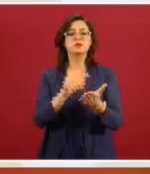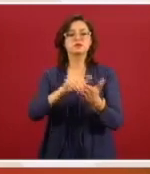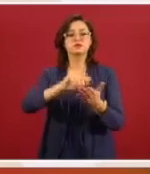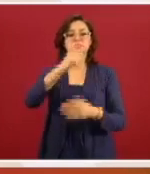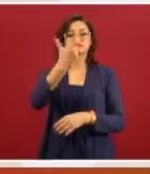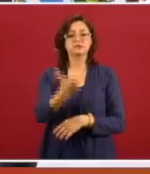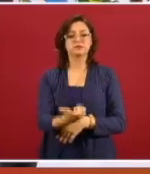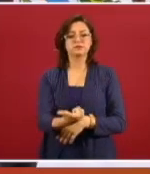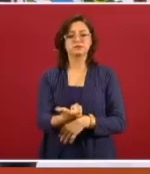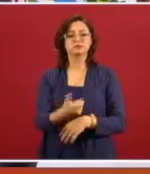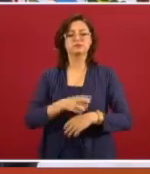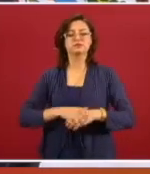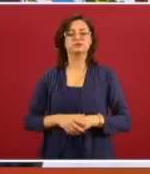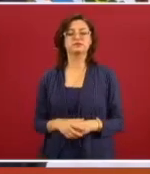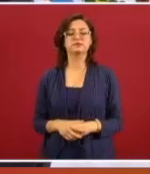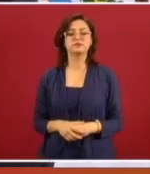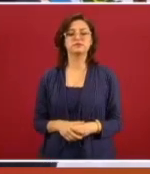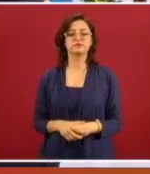de pesos.